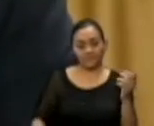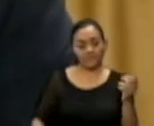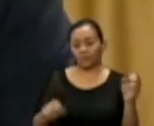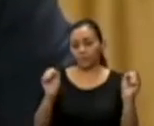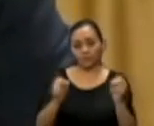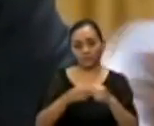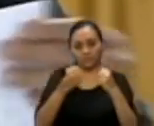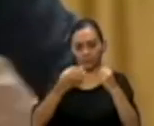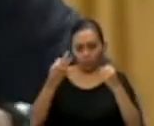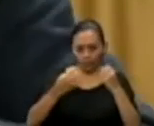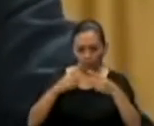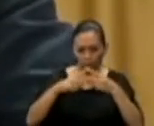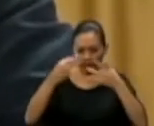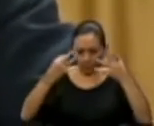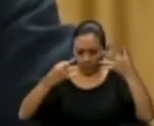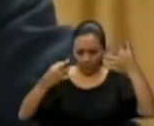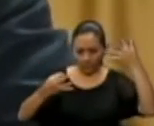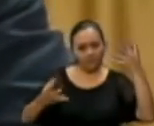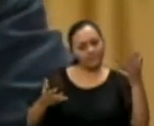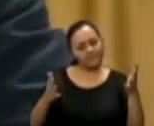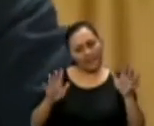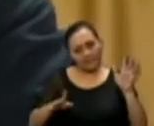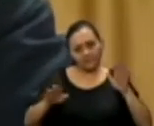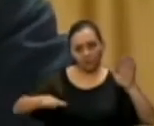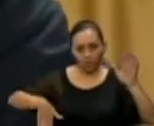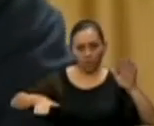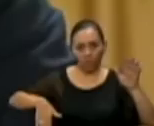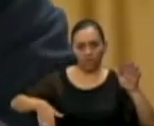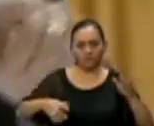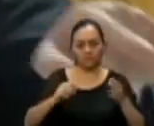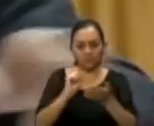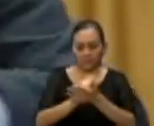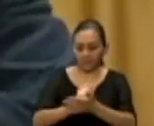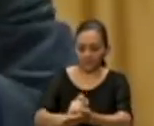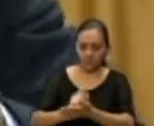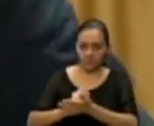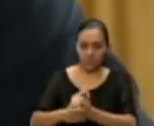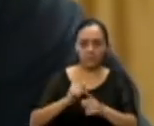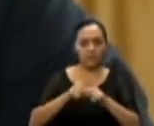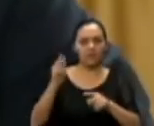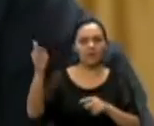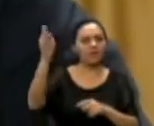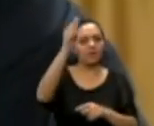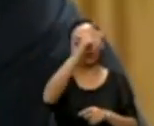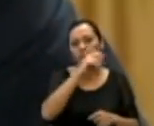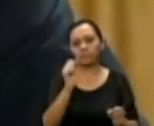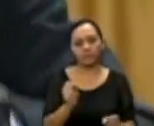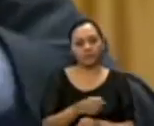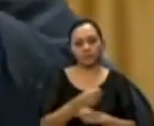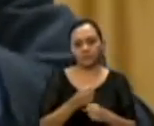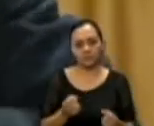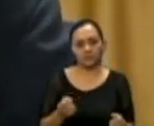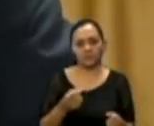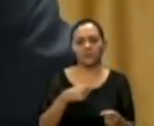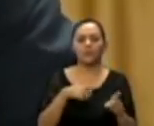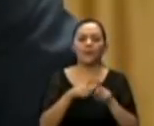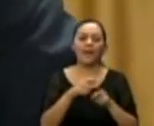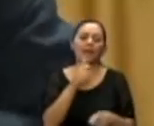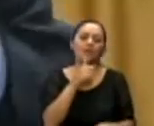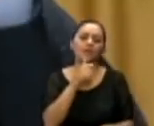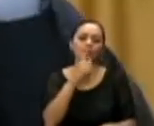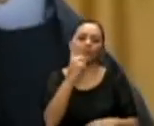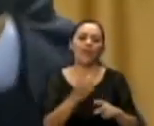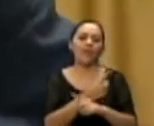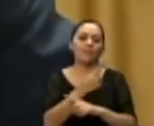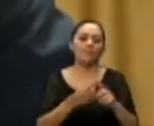de cumplir no me adelantó en escritorio en el papelito y en el territorio es otra cosa como no me pone un amor son hora y media